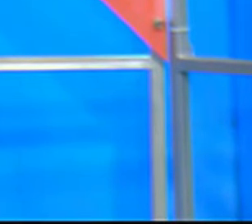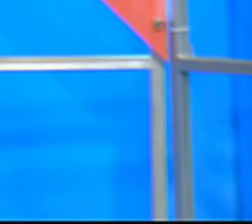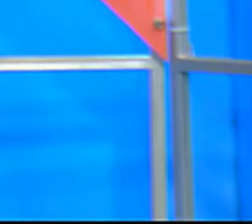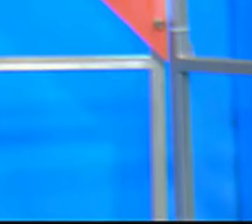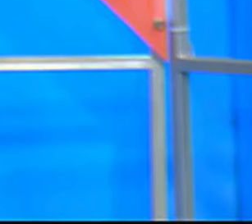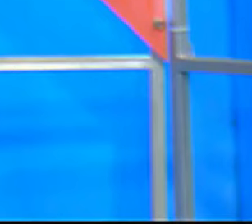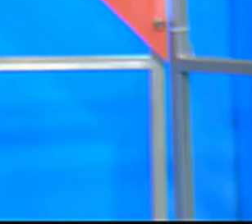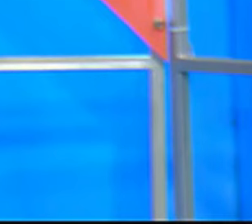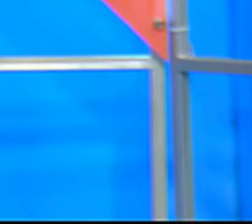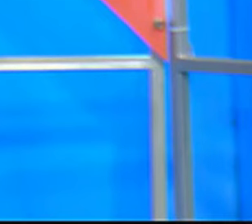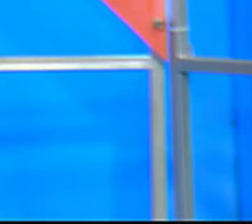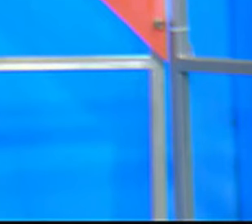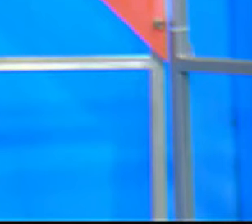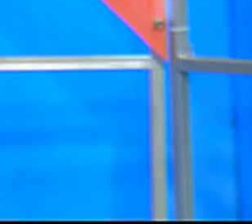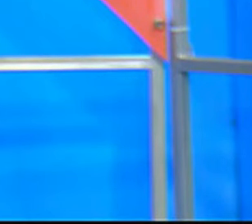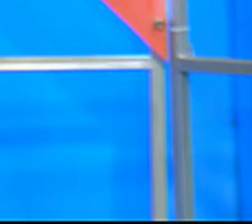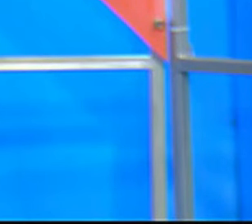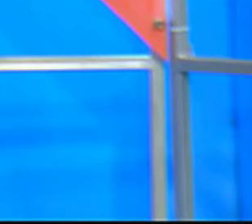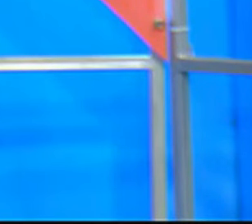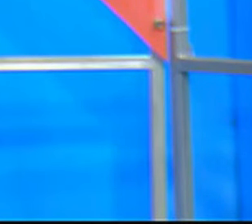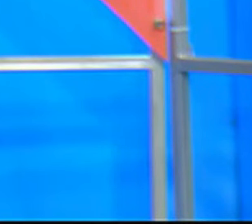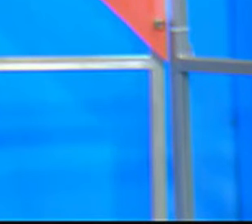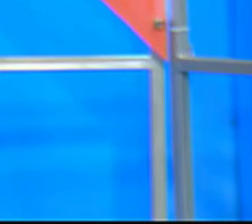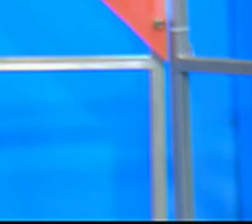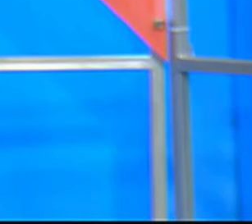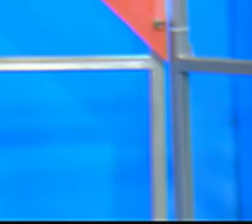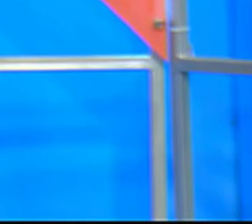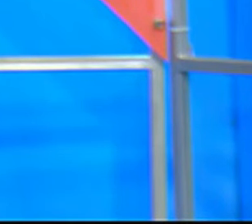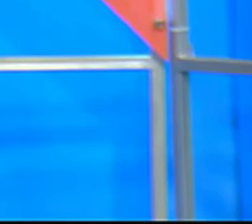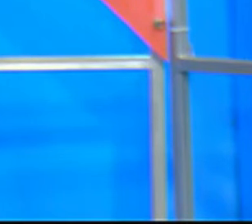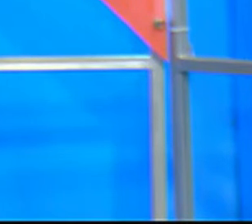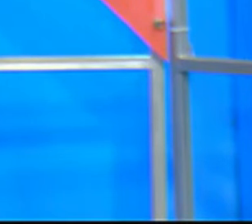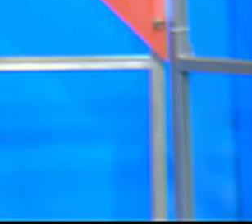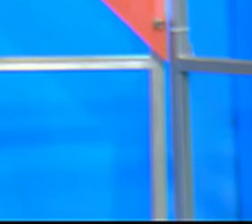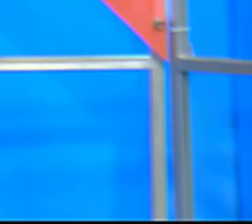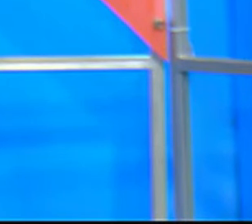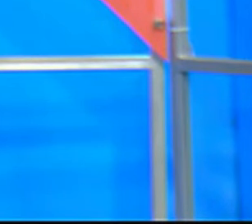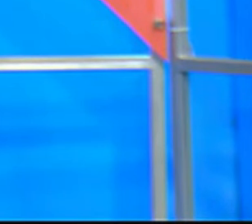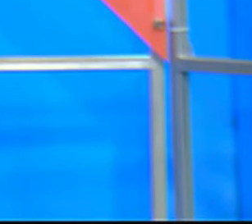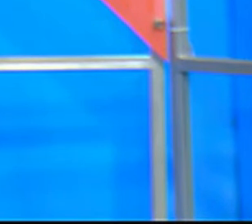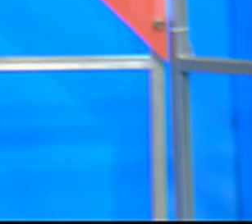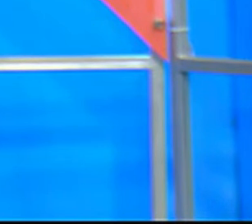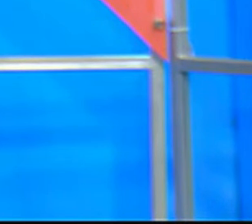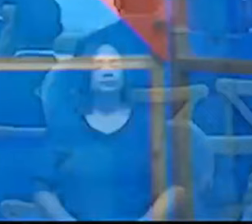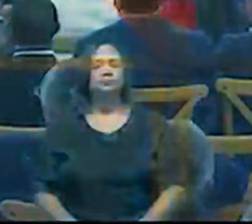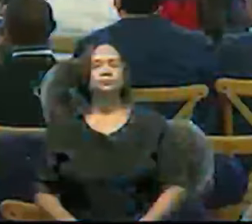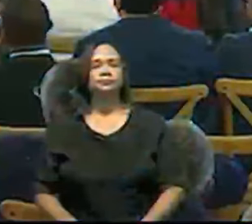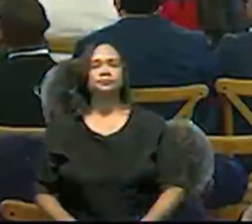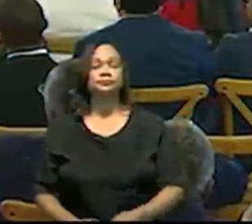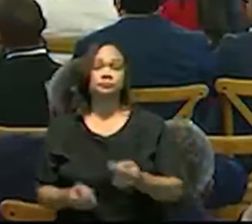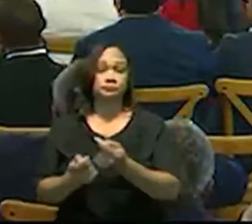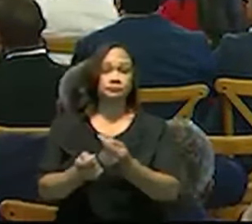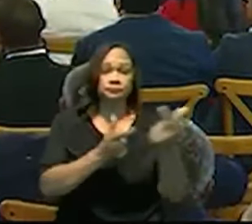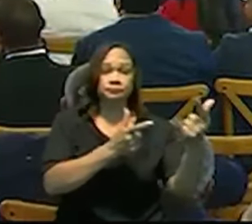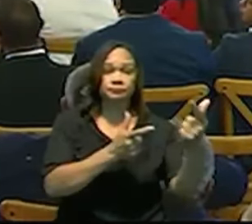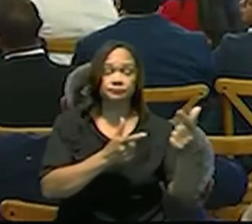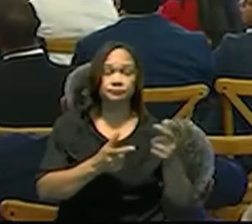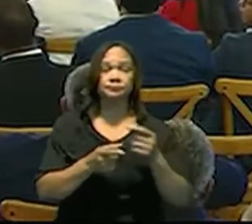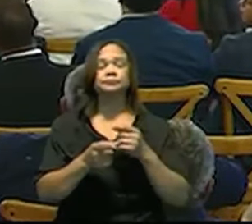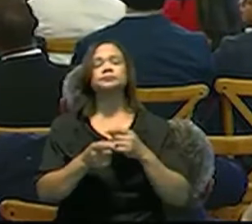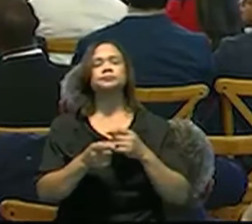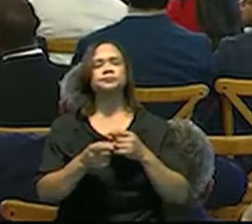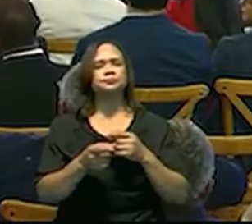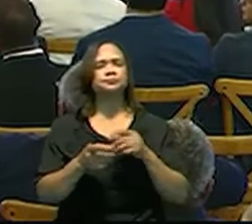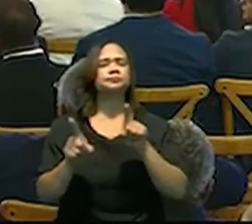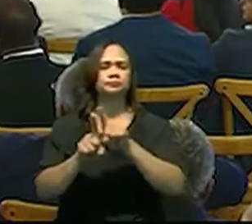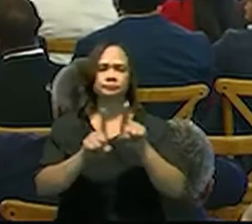a eliminar a partir de esta propuesta de reforma que ha hecho el Poder Ejecutivo. Eliminaciones estratégicas,